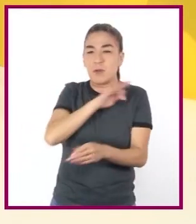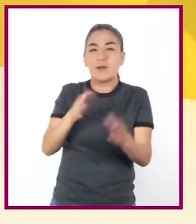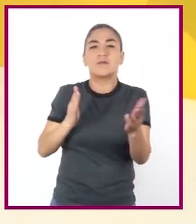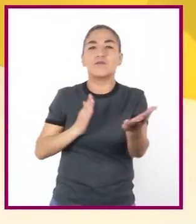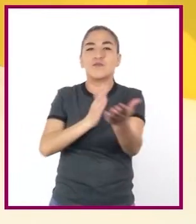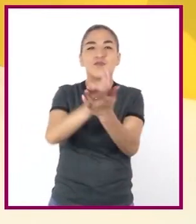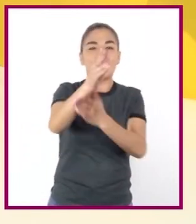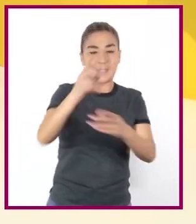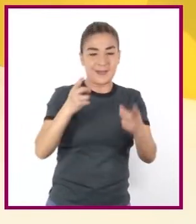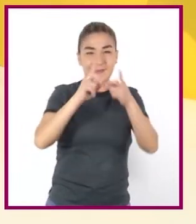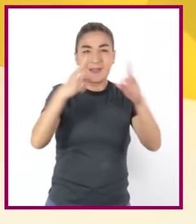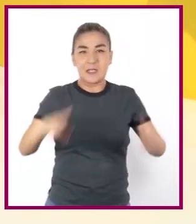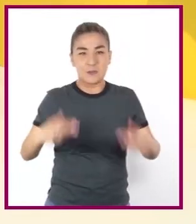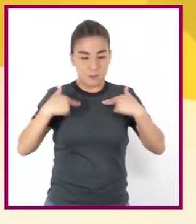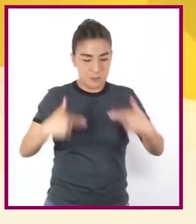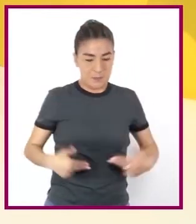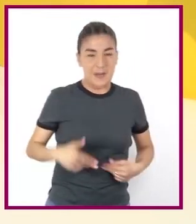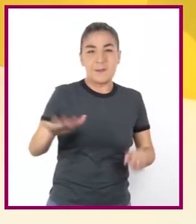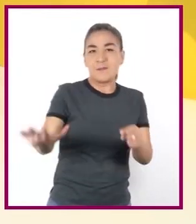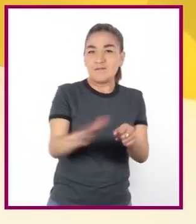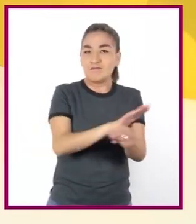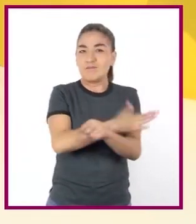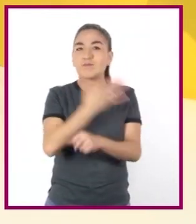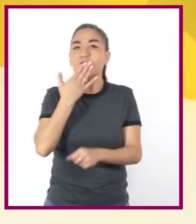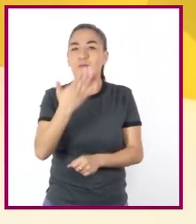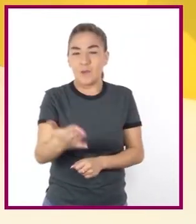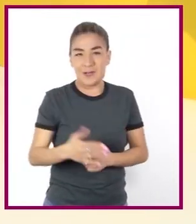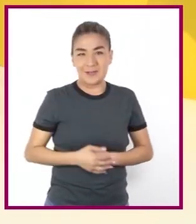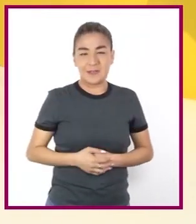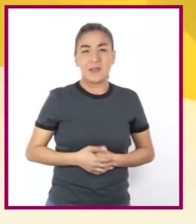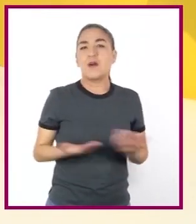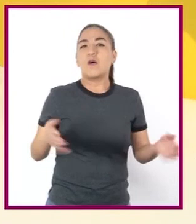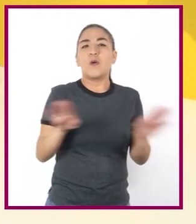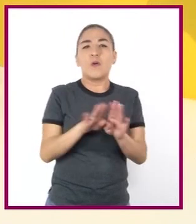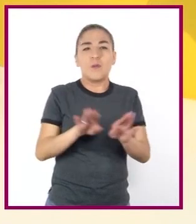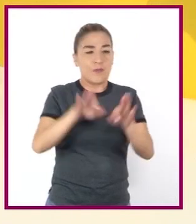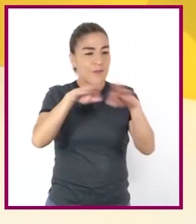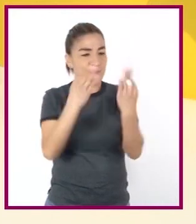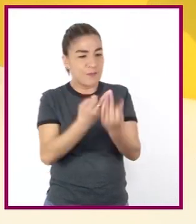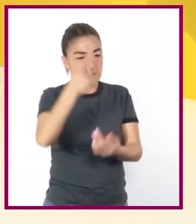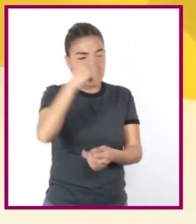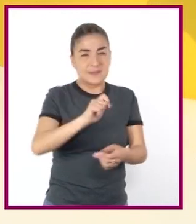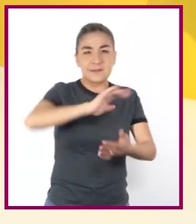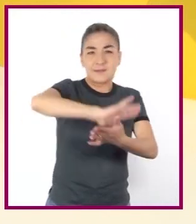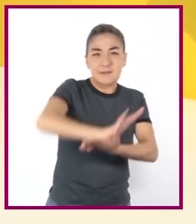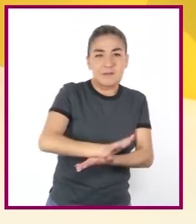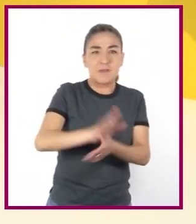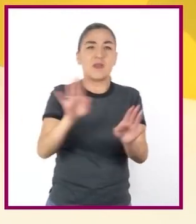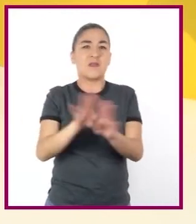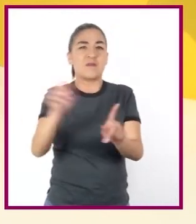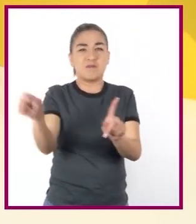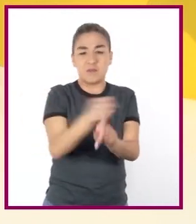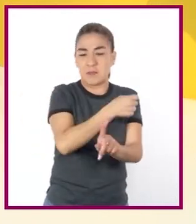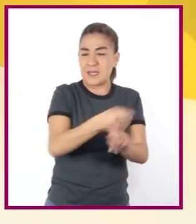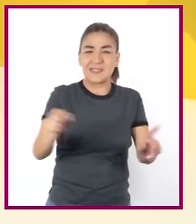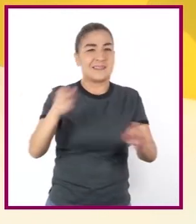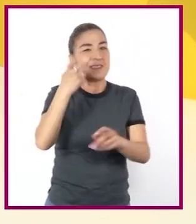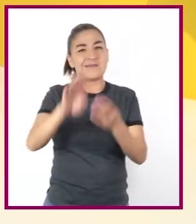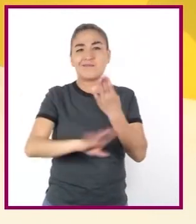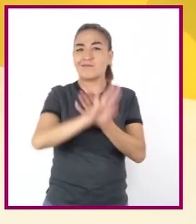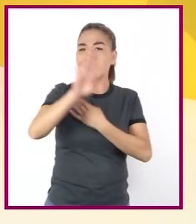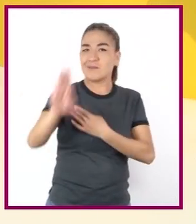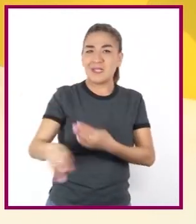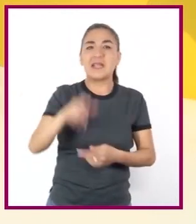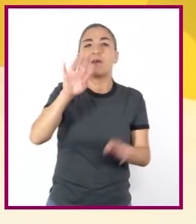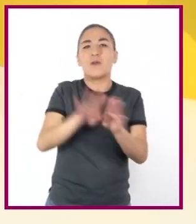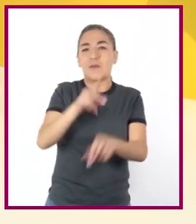desarrollo humano pleno y no habrá ninguna forma de discriminación y violencia que afecte a las personas